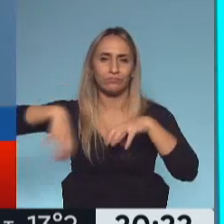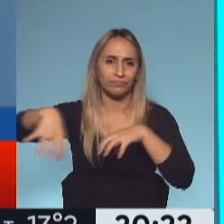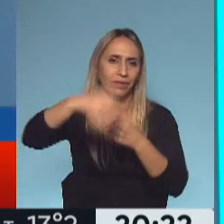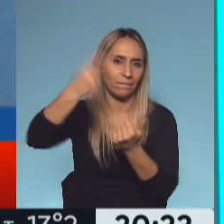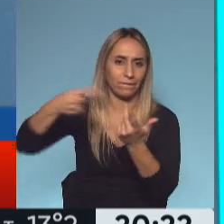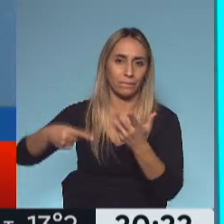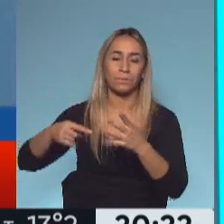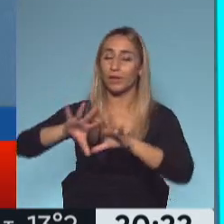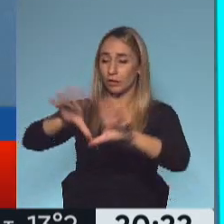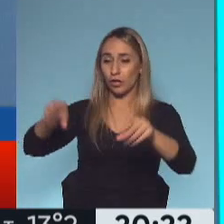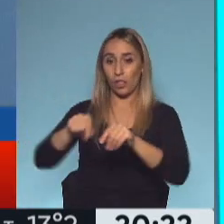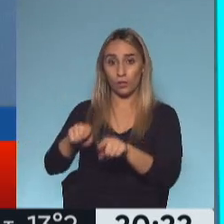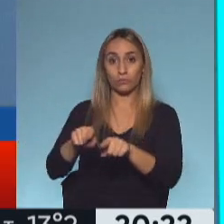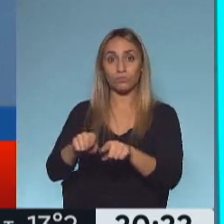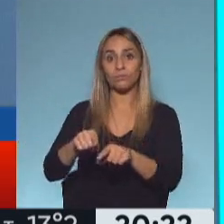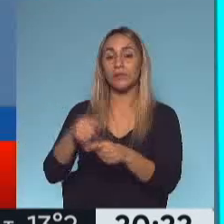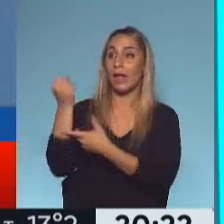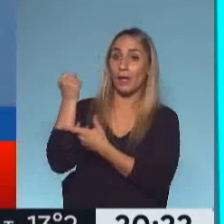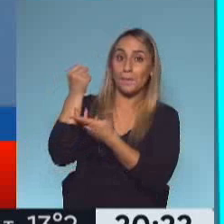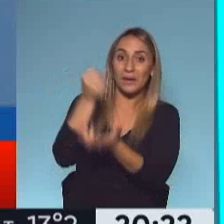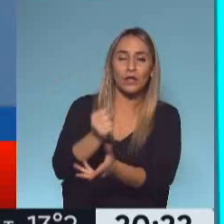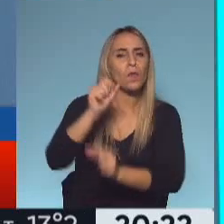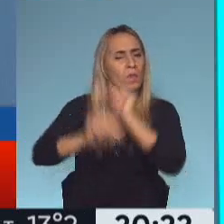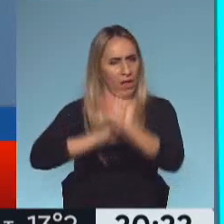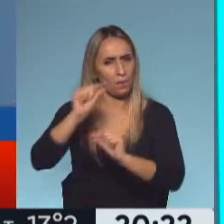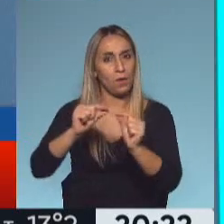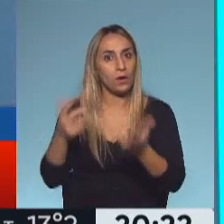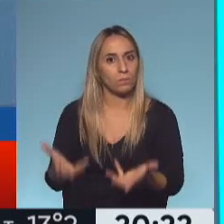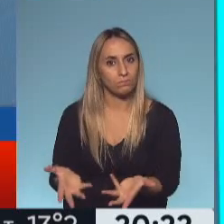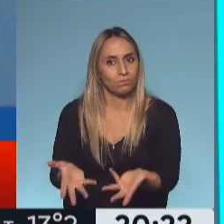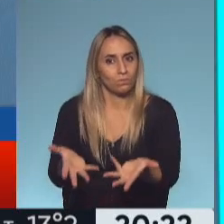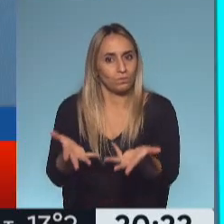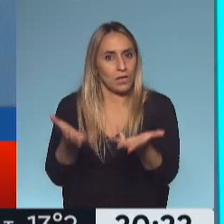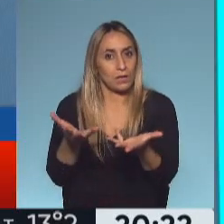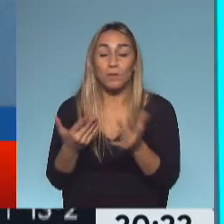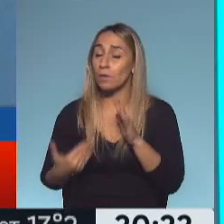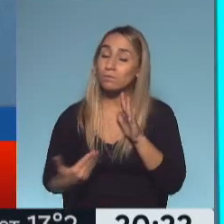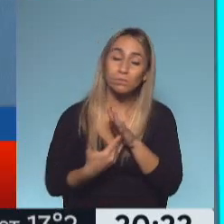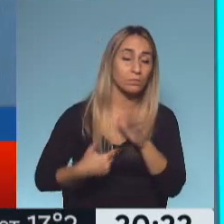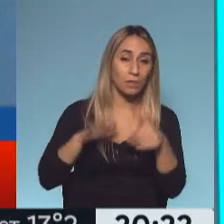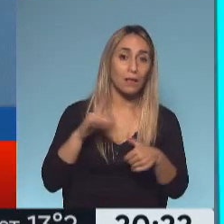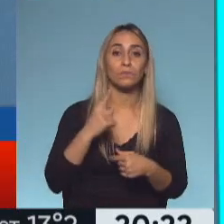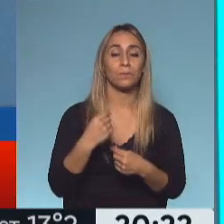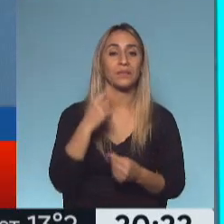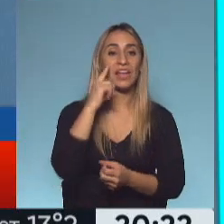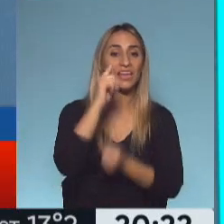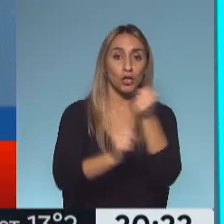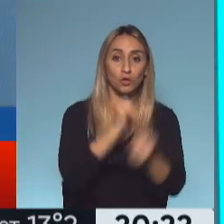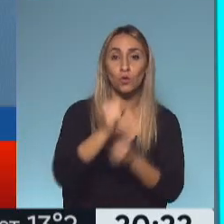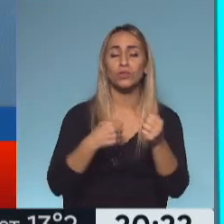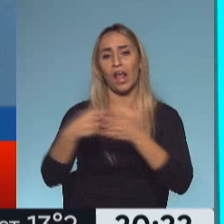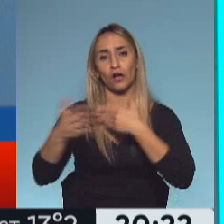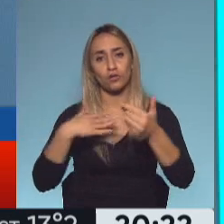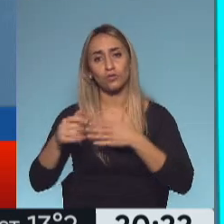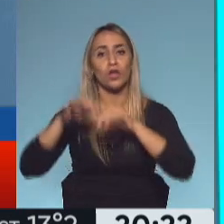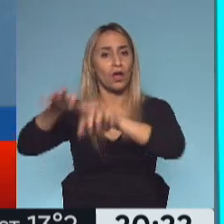que es heterogéneo, la inversión se está recuperando y sobre todo liderada, como decíamos, por agroindustria, la industria, la construcción